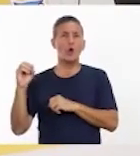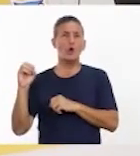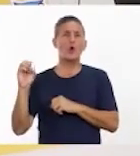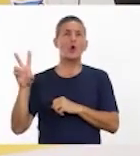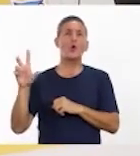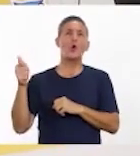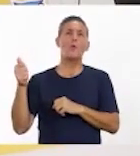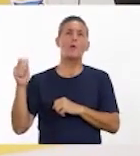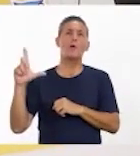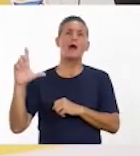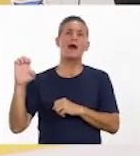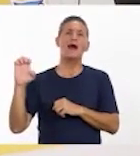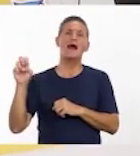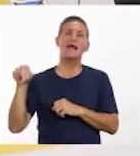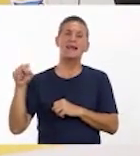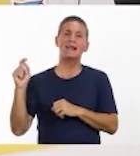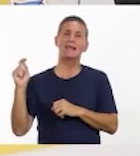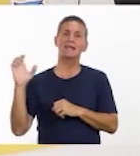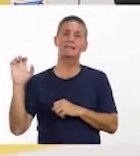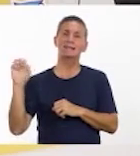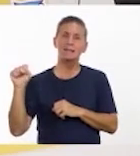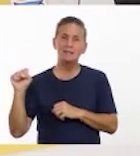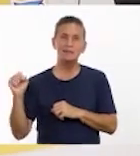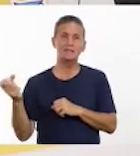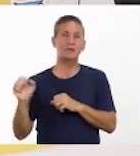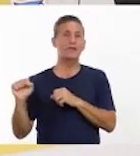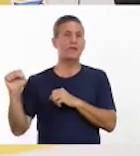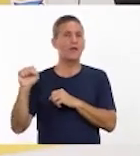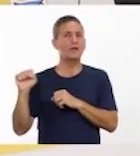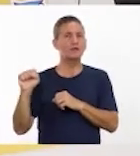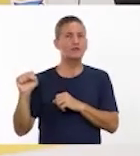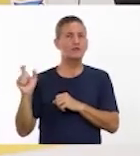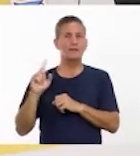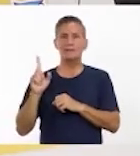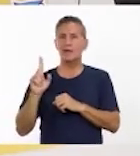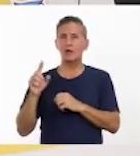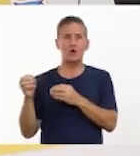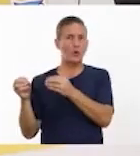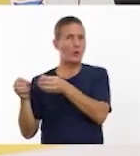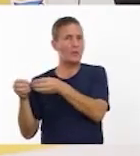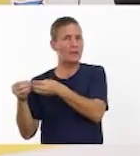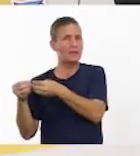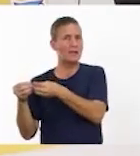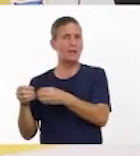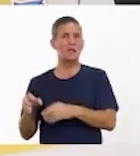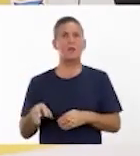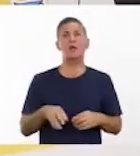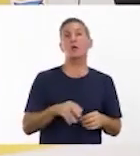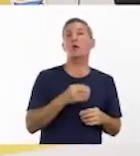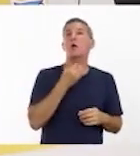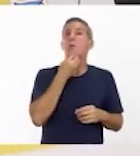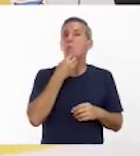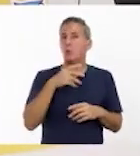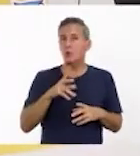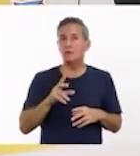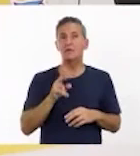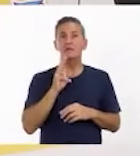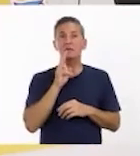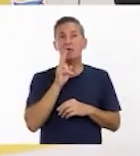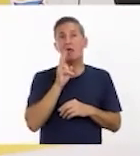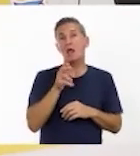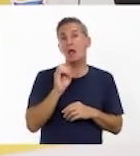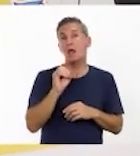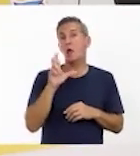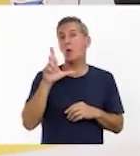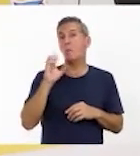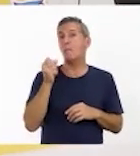covalente, generalmente las sustancias no metálicas. El enlace covalente puede ser polar y